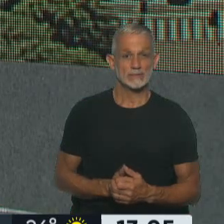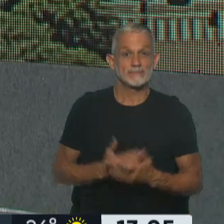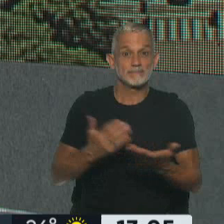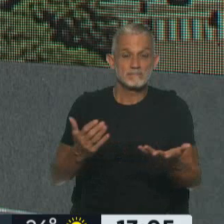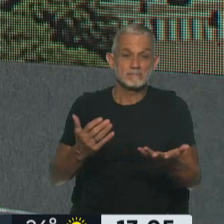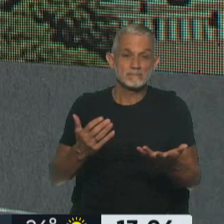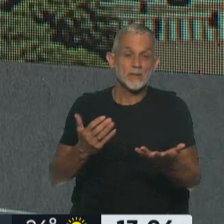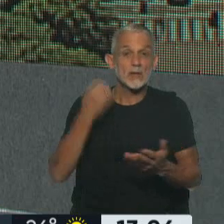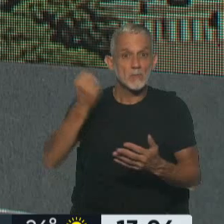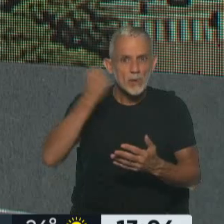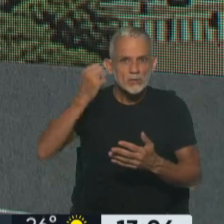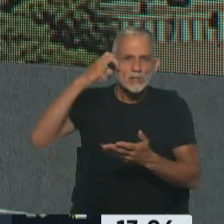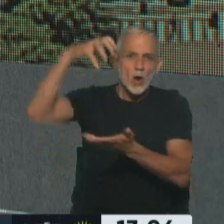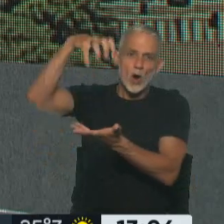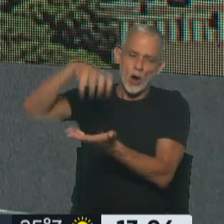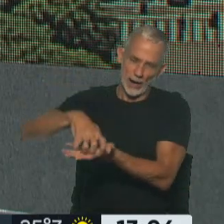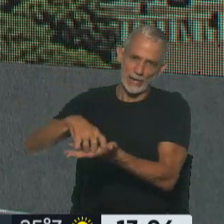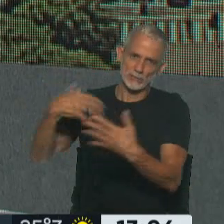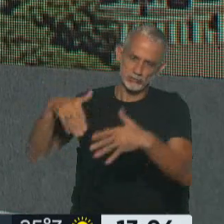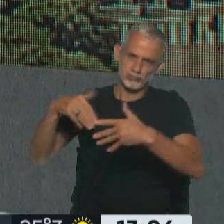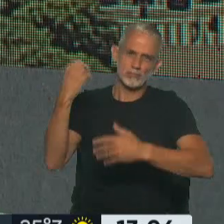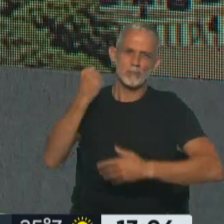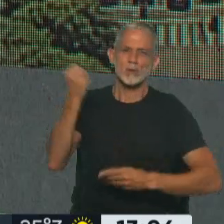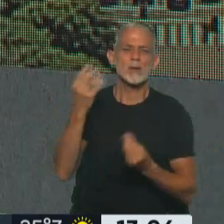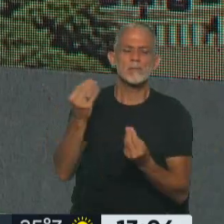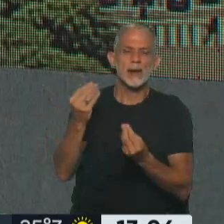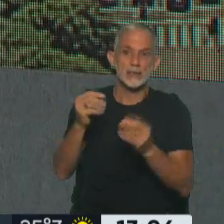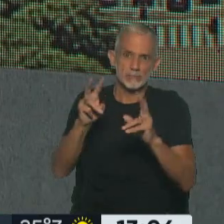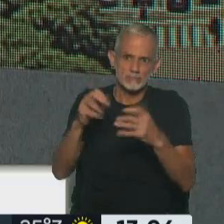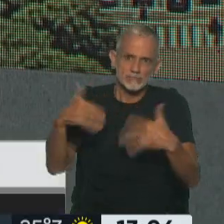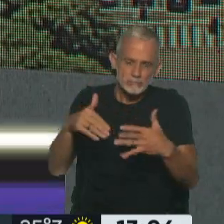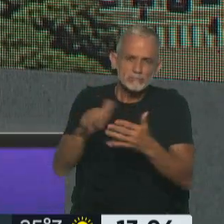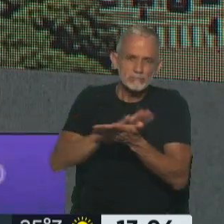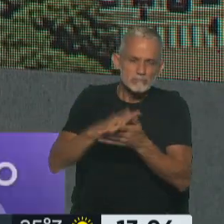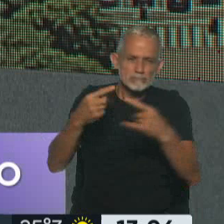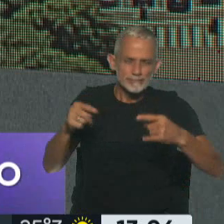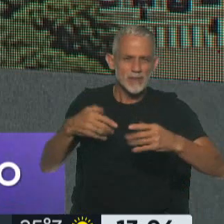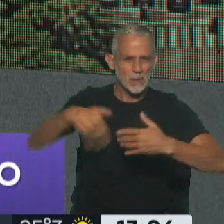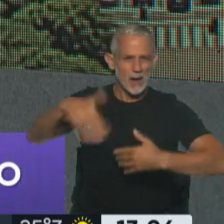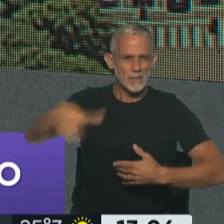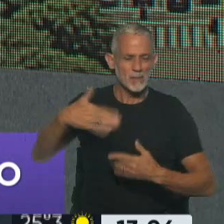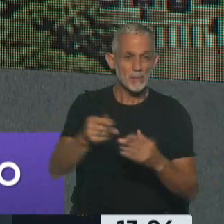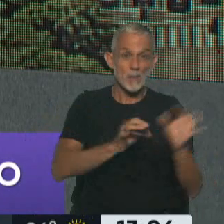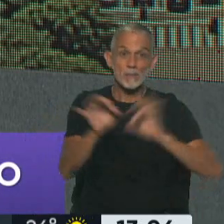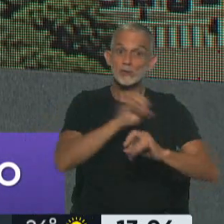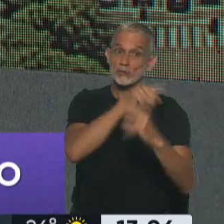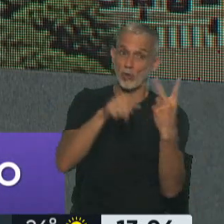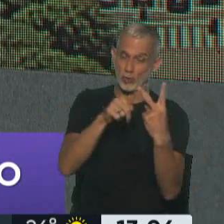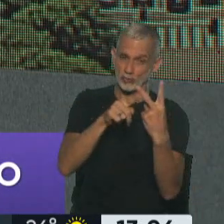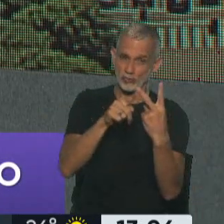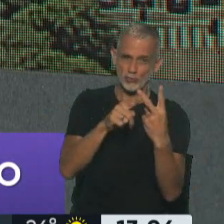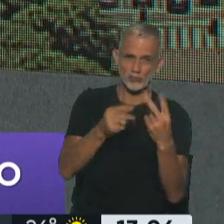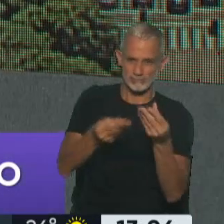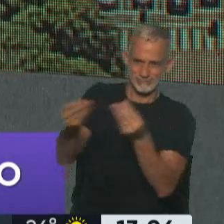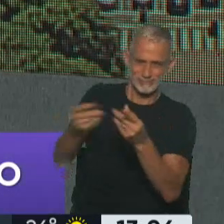y la importancia que tiene el Congreso de la Nación en lo que es la agenda de nuestro país, porque en los próximos días van a ingresar dos proyectos al Congreso.